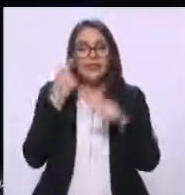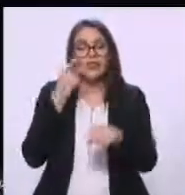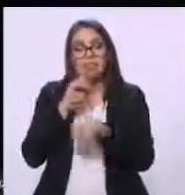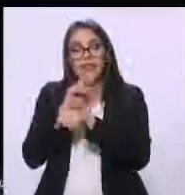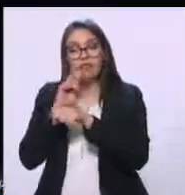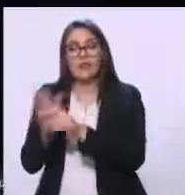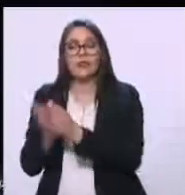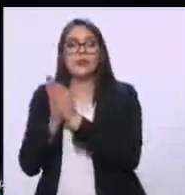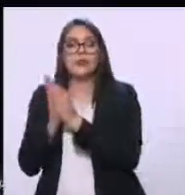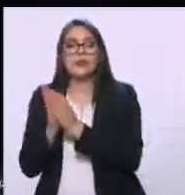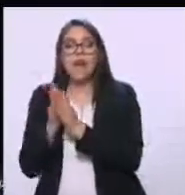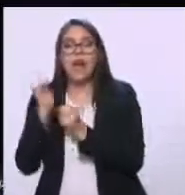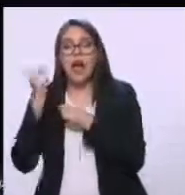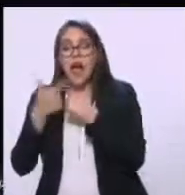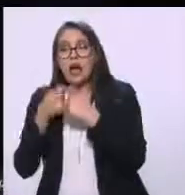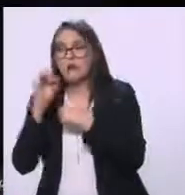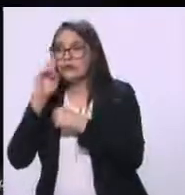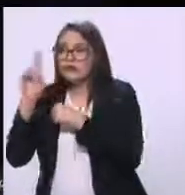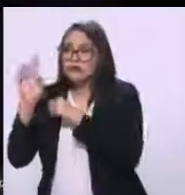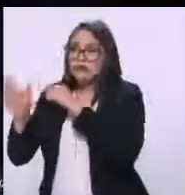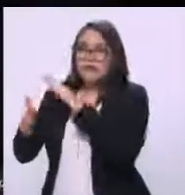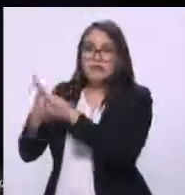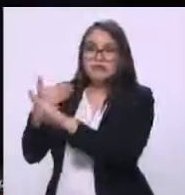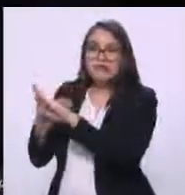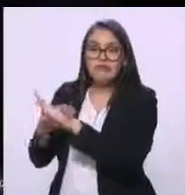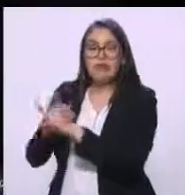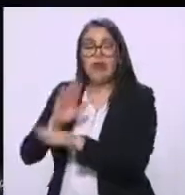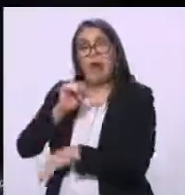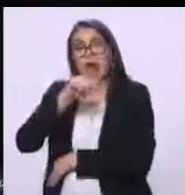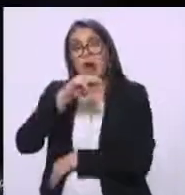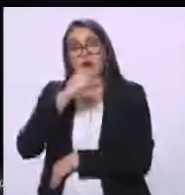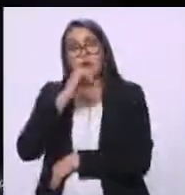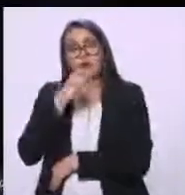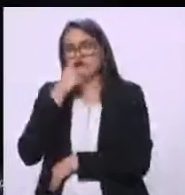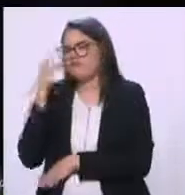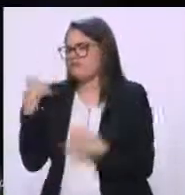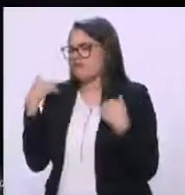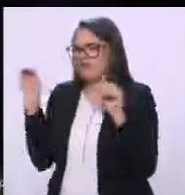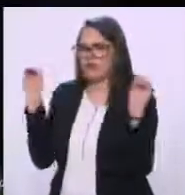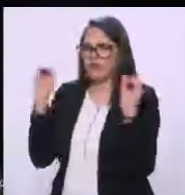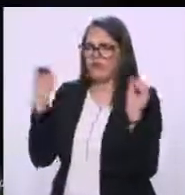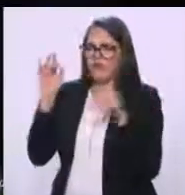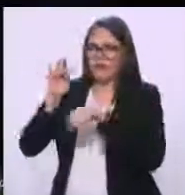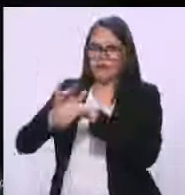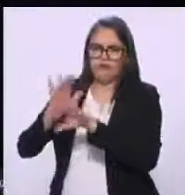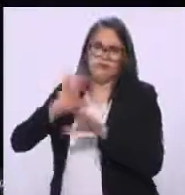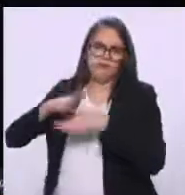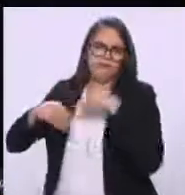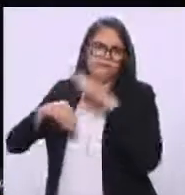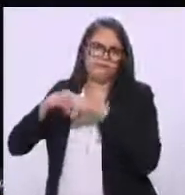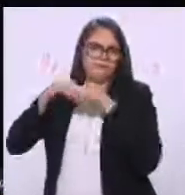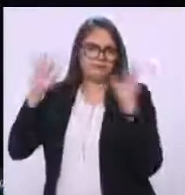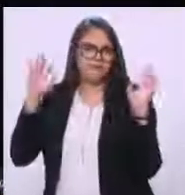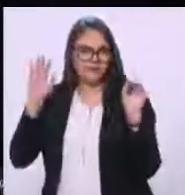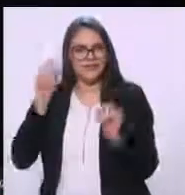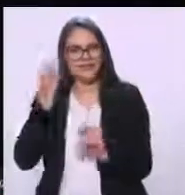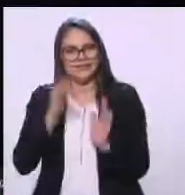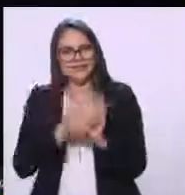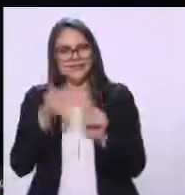de cerca estos supuestos ataques. Ya Anonymous se deslindó y ya veremos en unas semanas qué pasa. Muchas gracias por la invitación. Ya estaremos